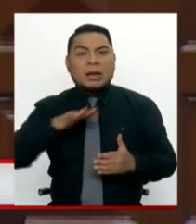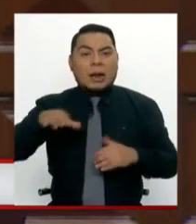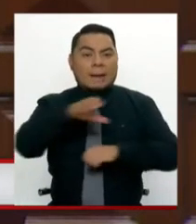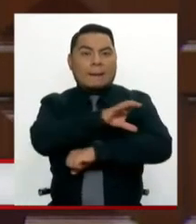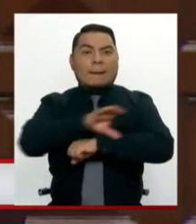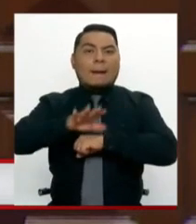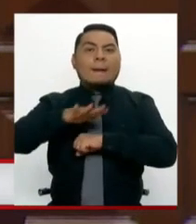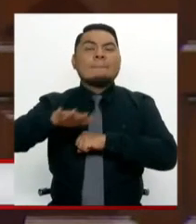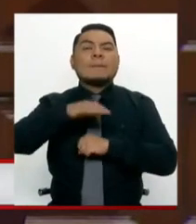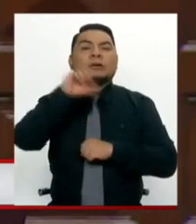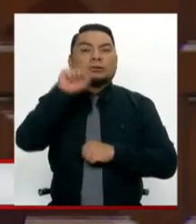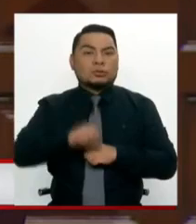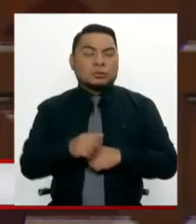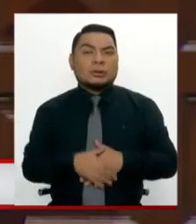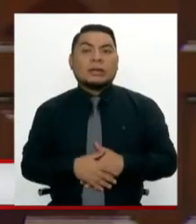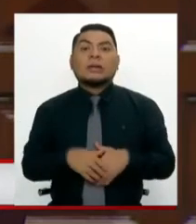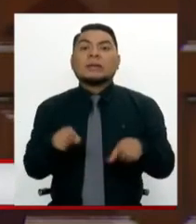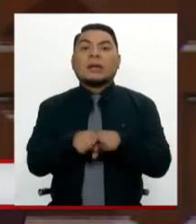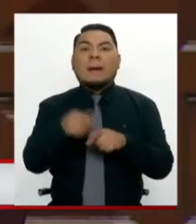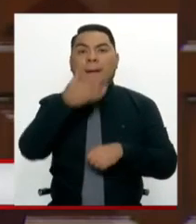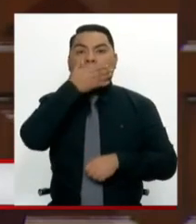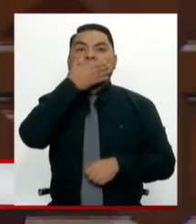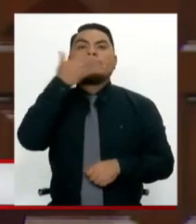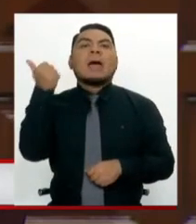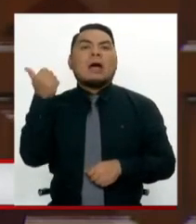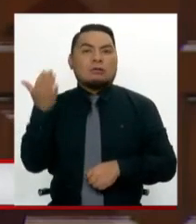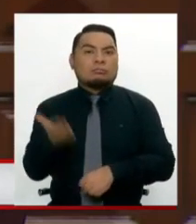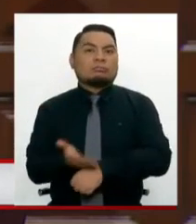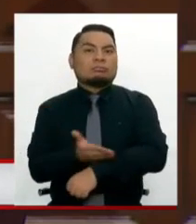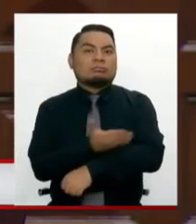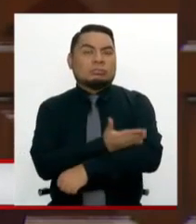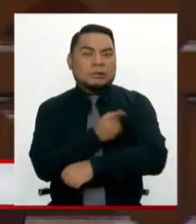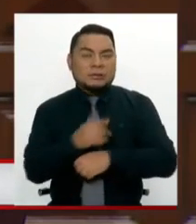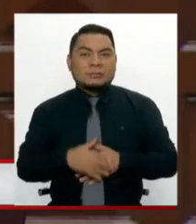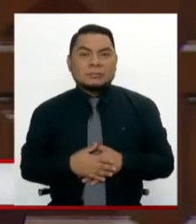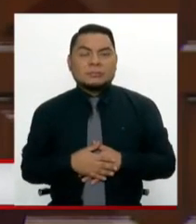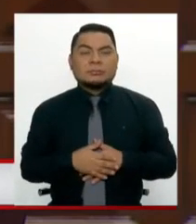Pacífico Sur y mejorará sustancialmente